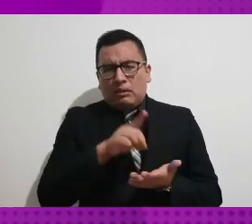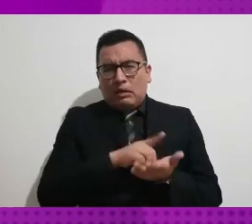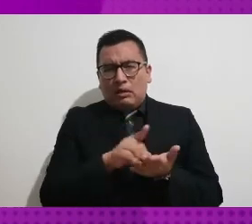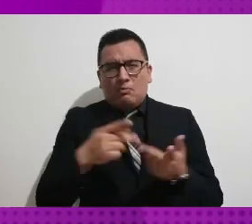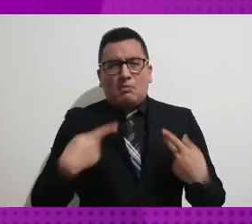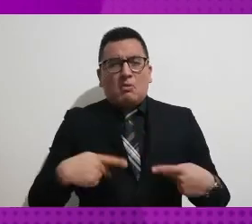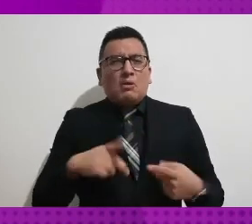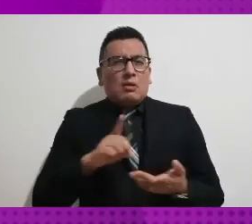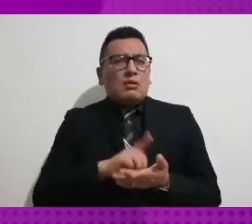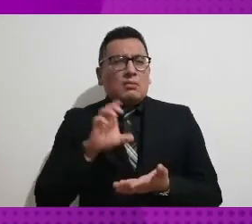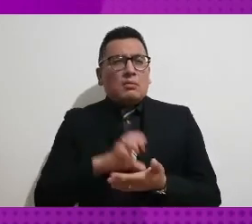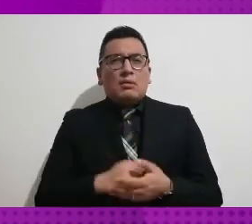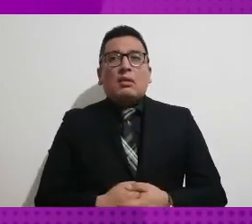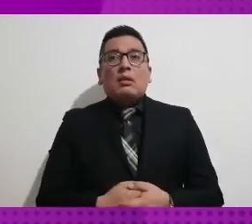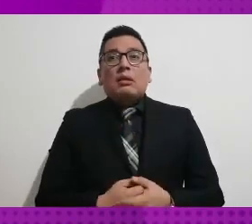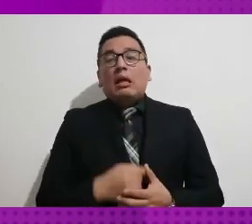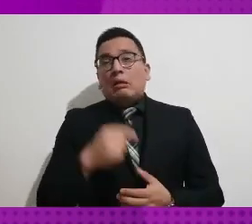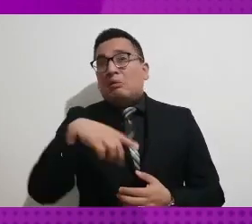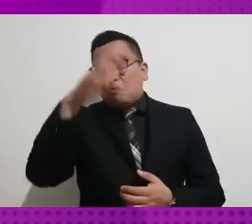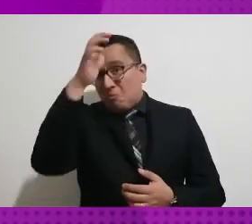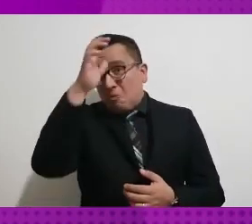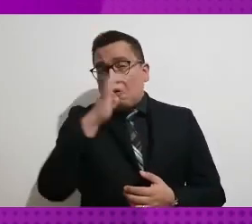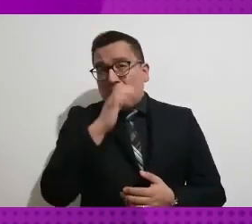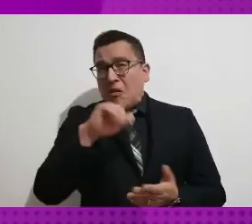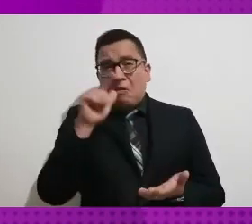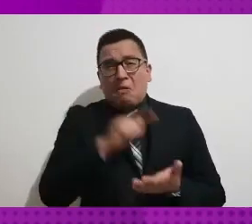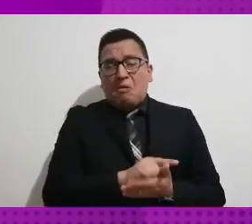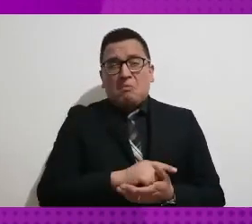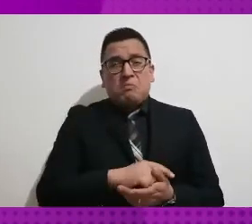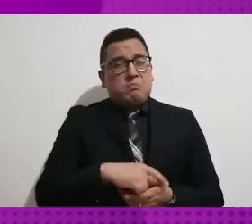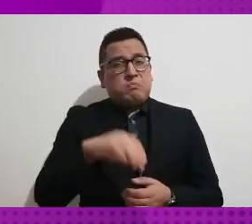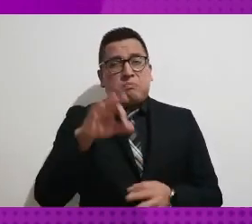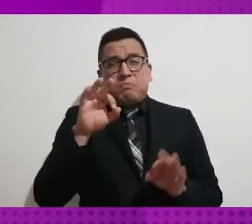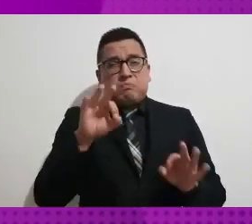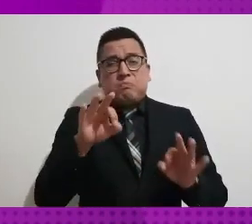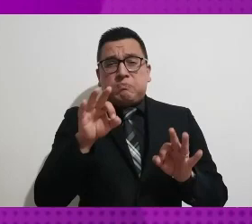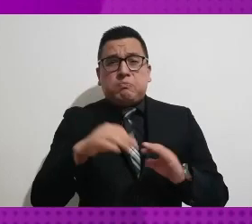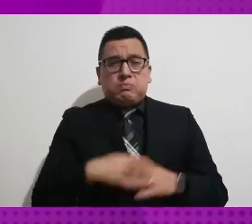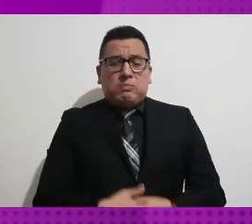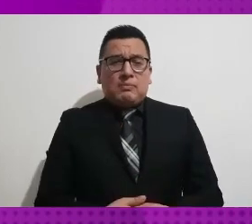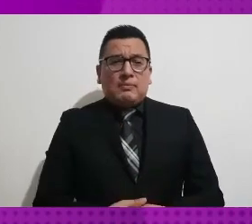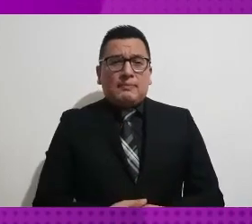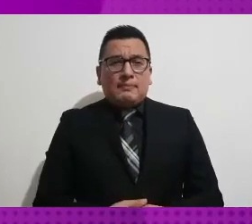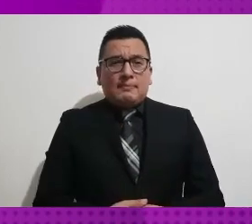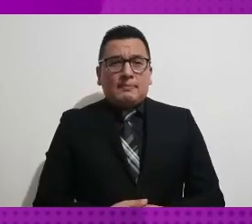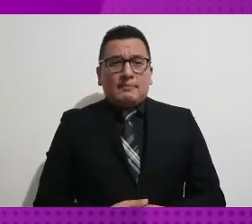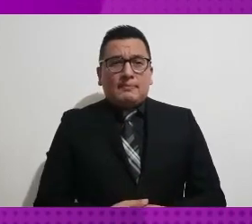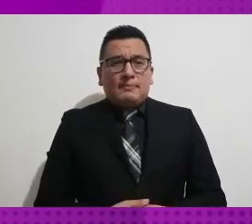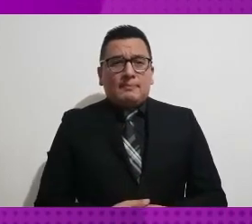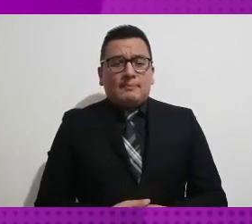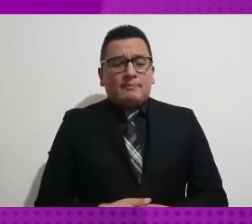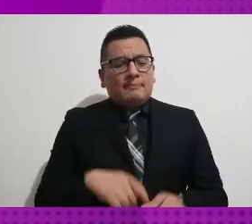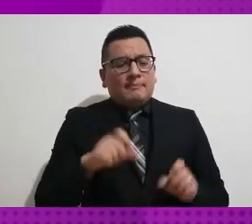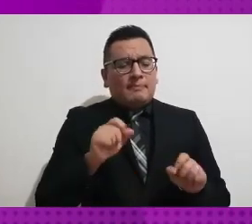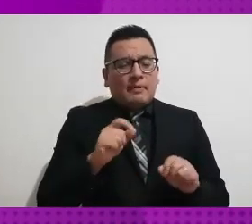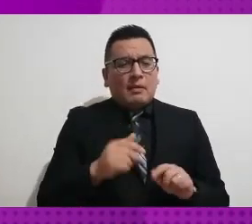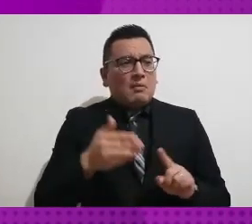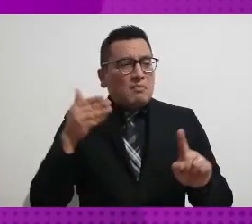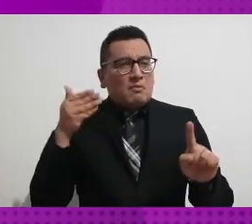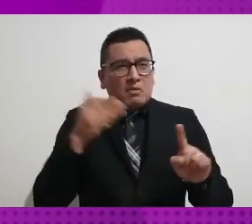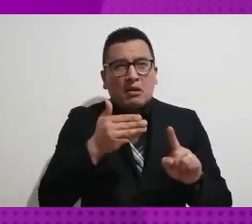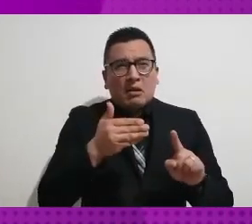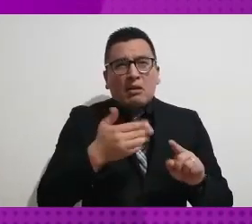discapacidad, una de las mejores leyes es la de Coahuila, fue una de las primeras, también pues político electoral, o